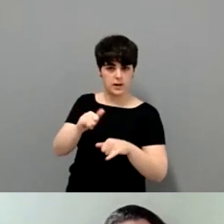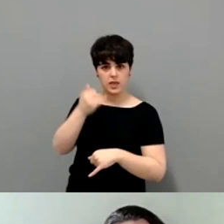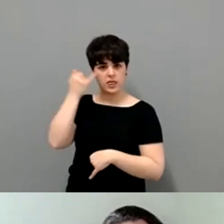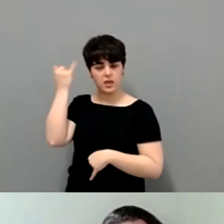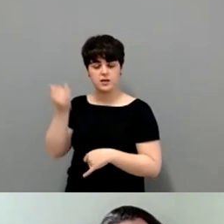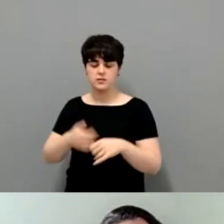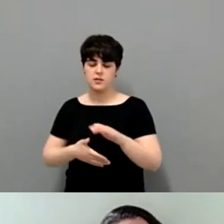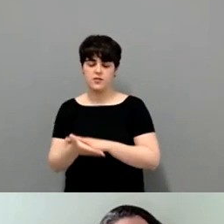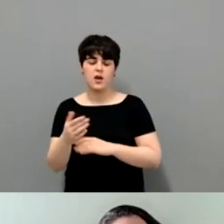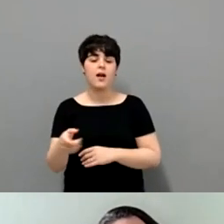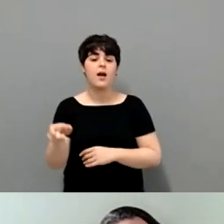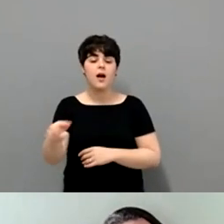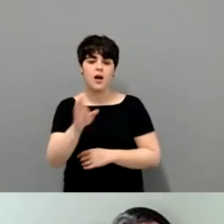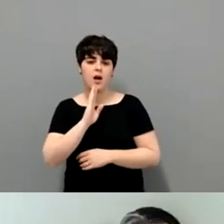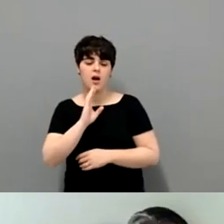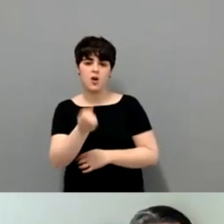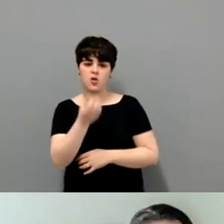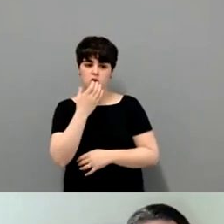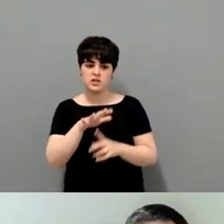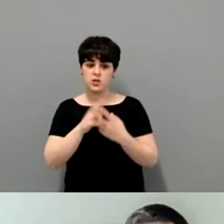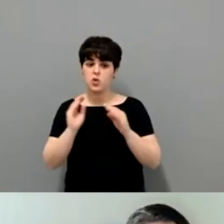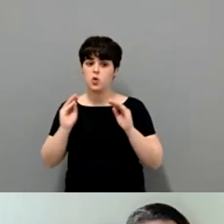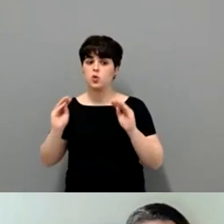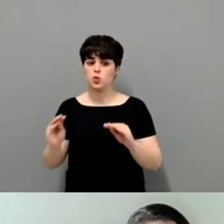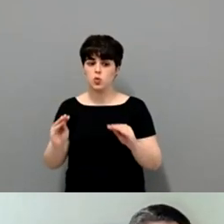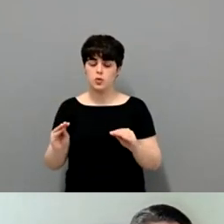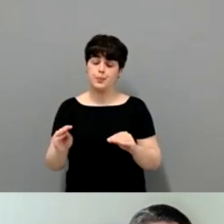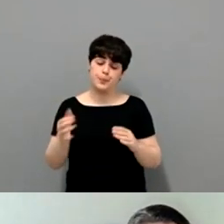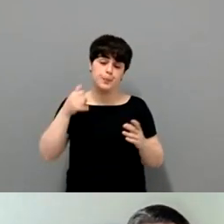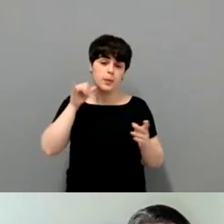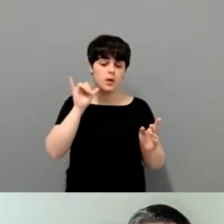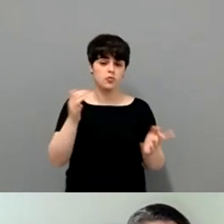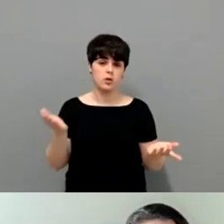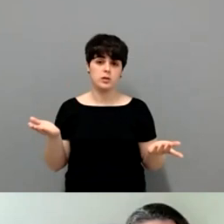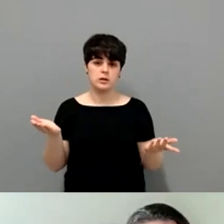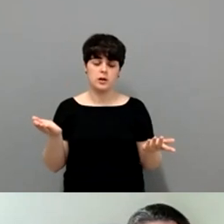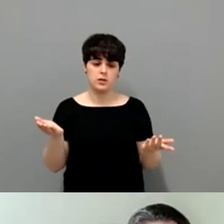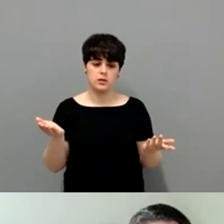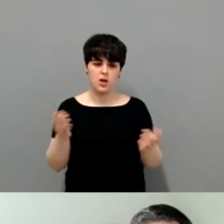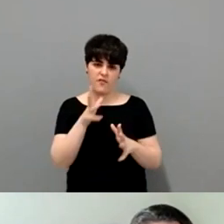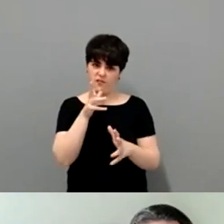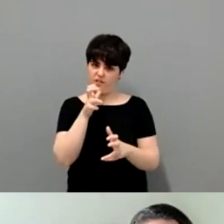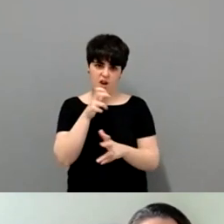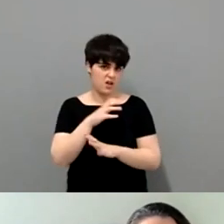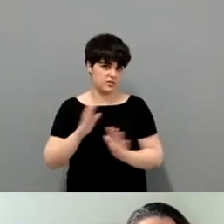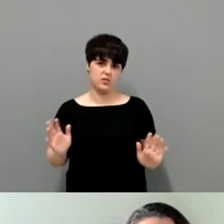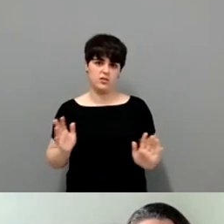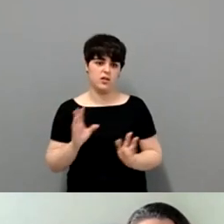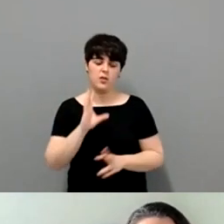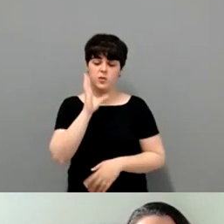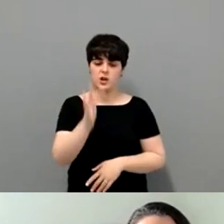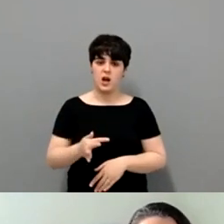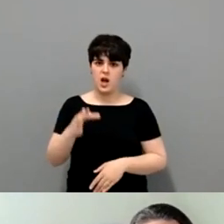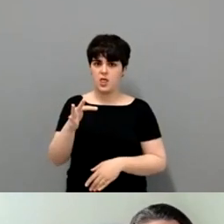Rosa, desgraciadamente, en tu caso, desde luego, fatal, porque además el no dirigirse